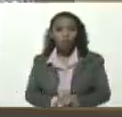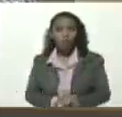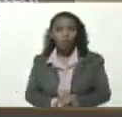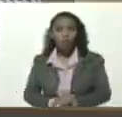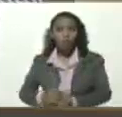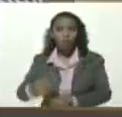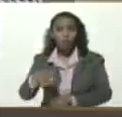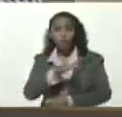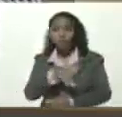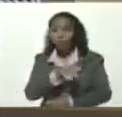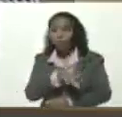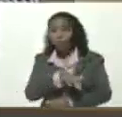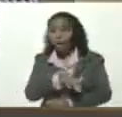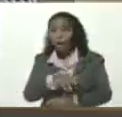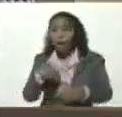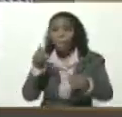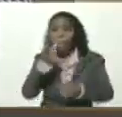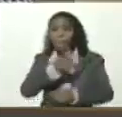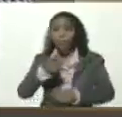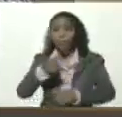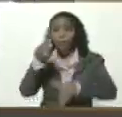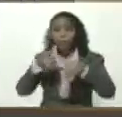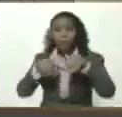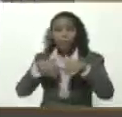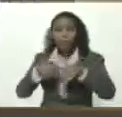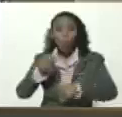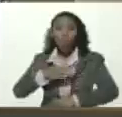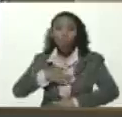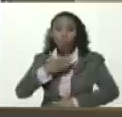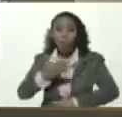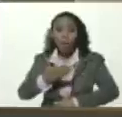donde los electores y las electoras pueden